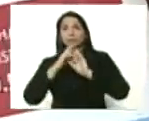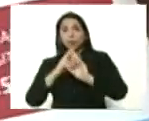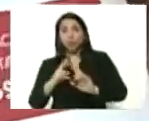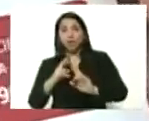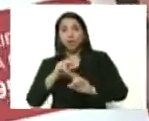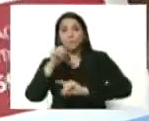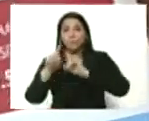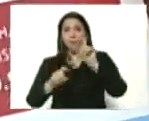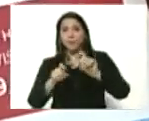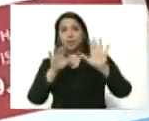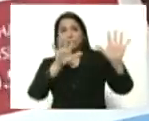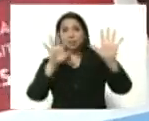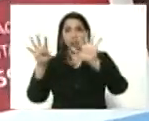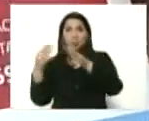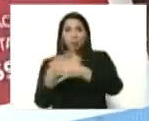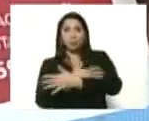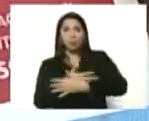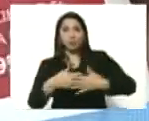encuesta